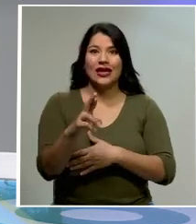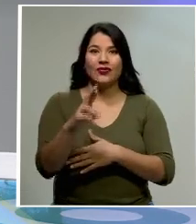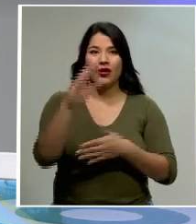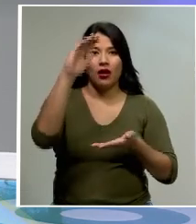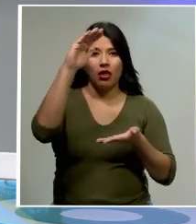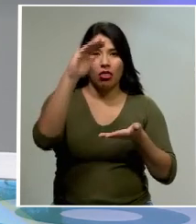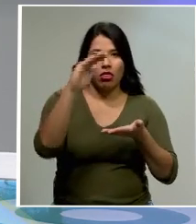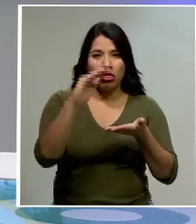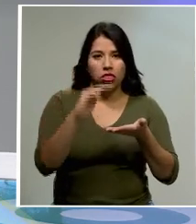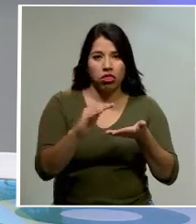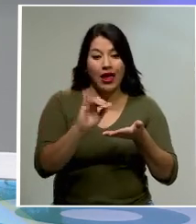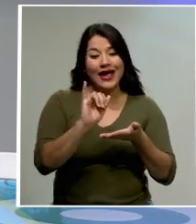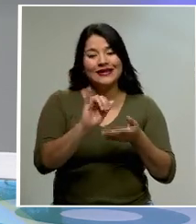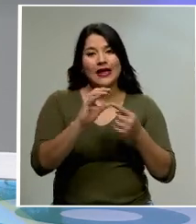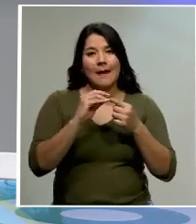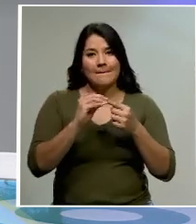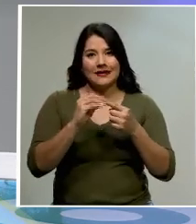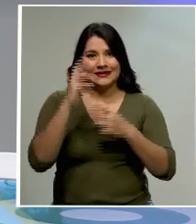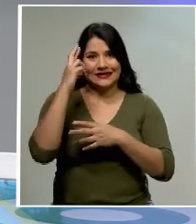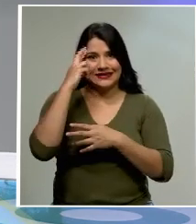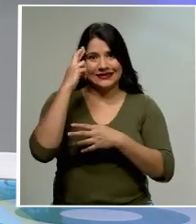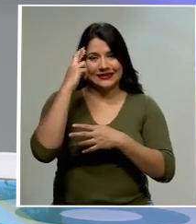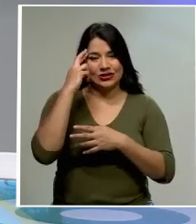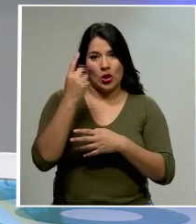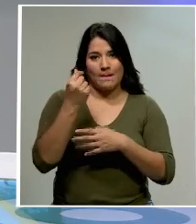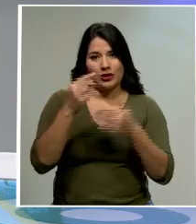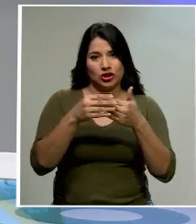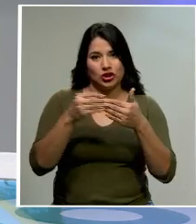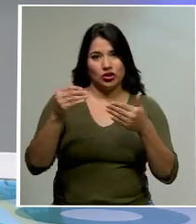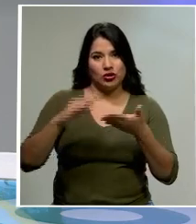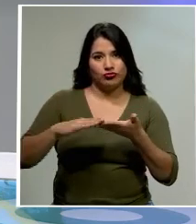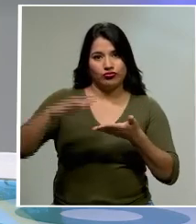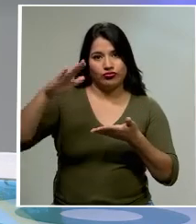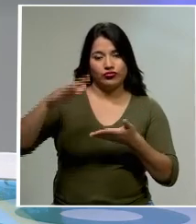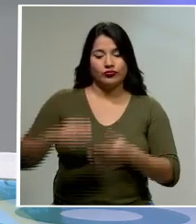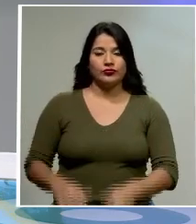causas principales de este incremento.